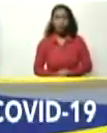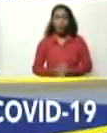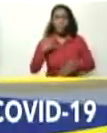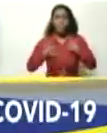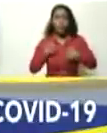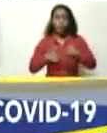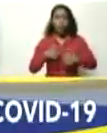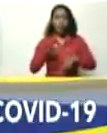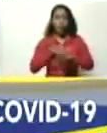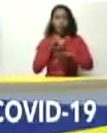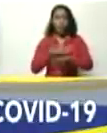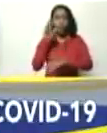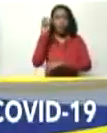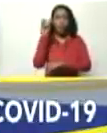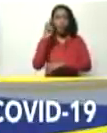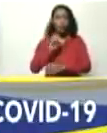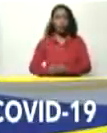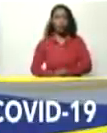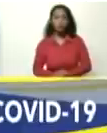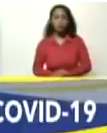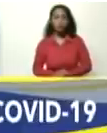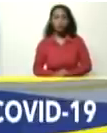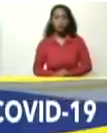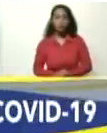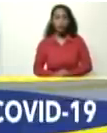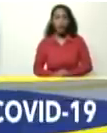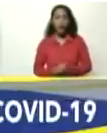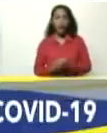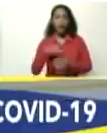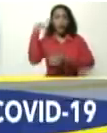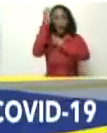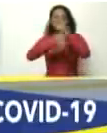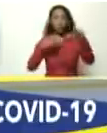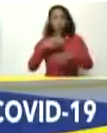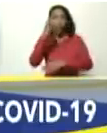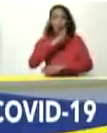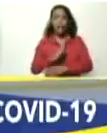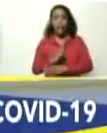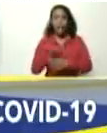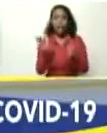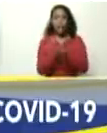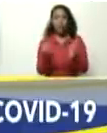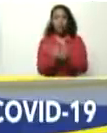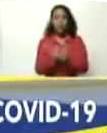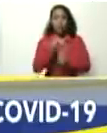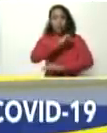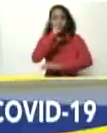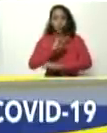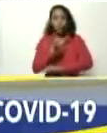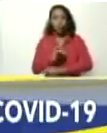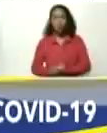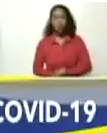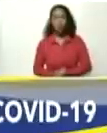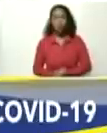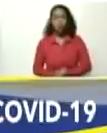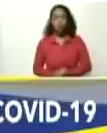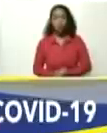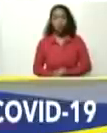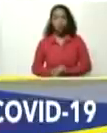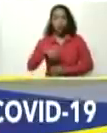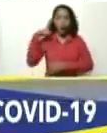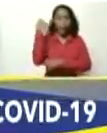miércoles, jueves y viernes, en Amazonas, Barinas, Anzoátegui, Zulia,